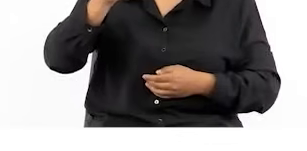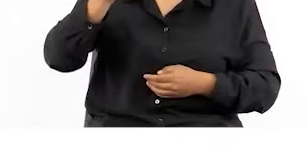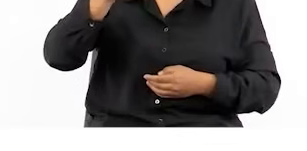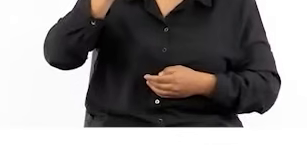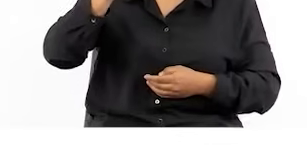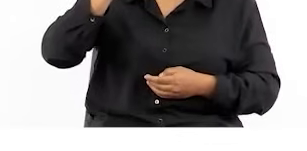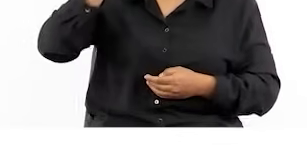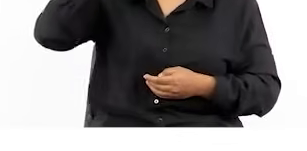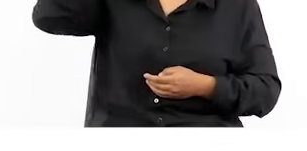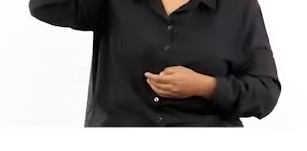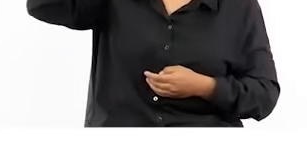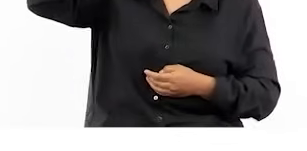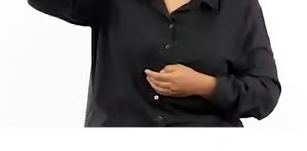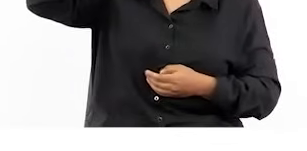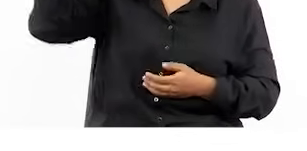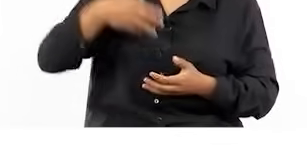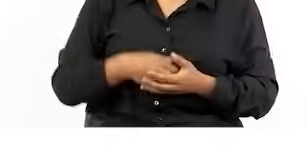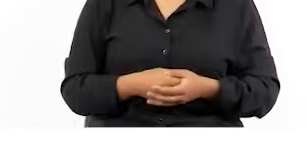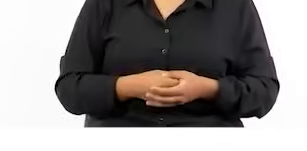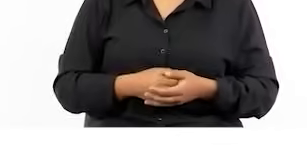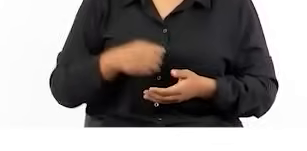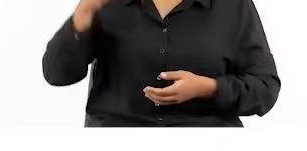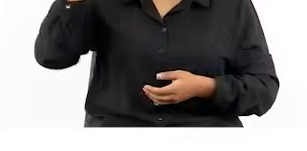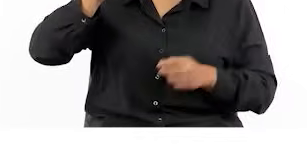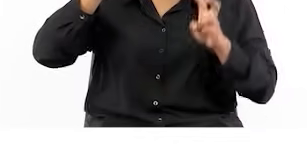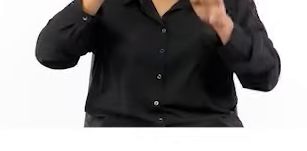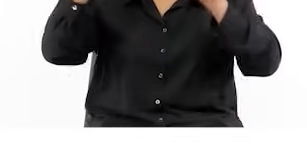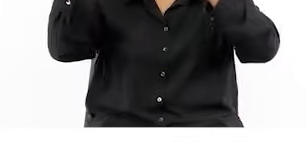mayor respecto a un eclipse solar.